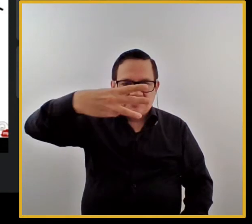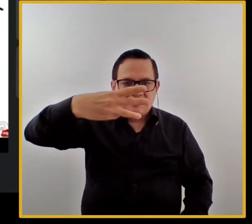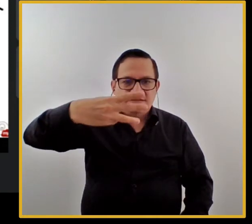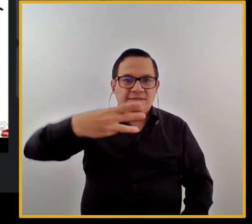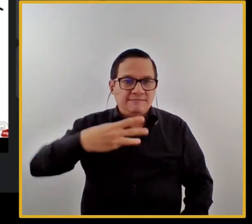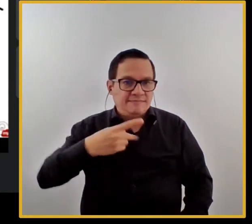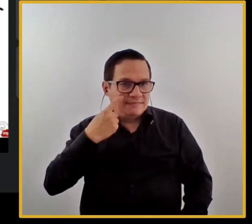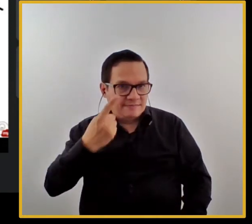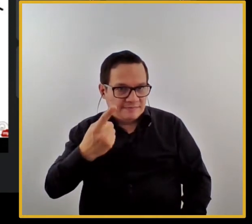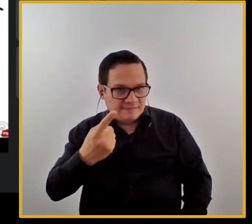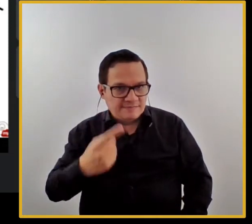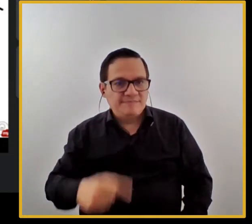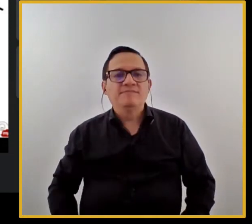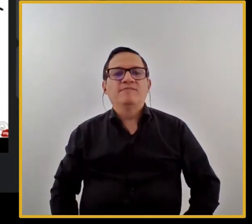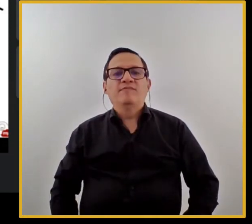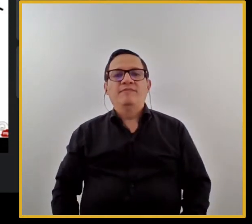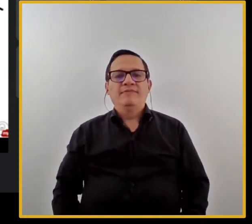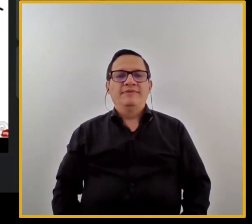¿sí?